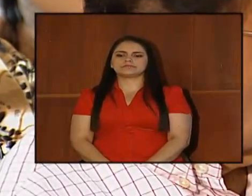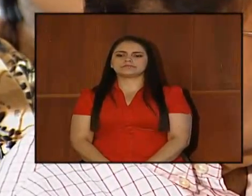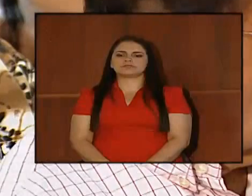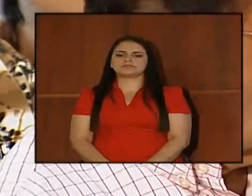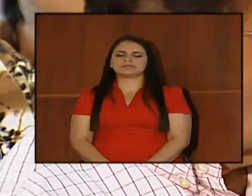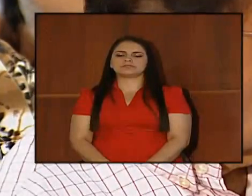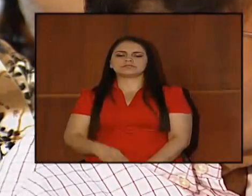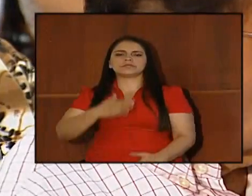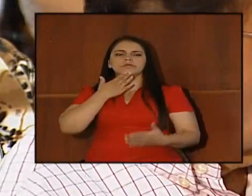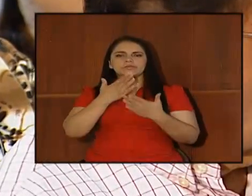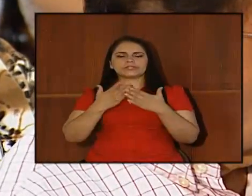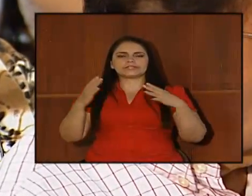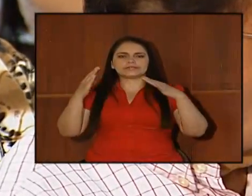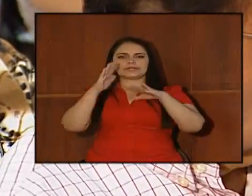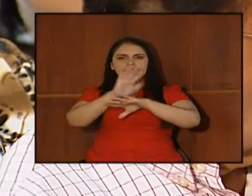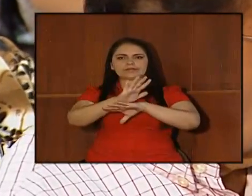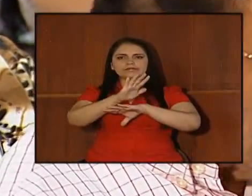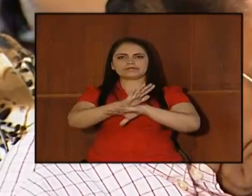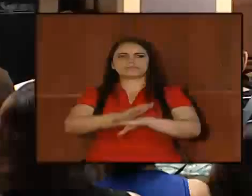Buenas tardes.